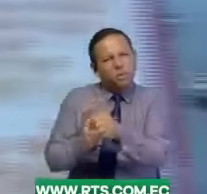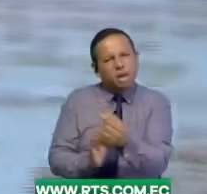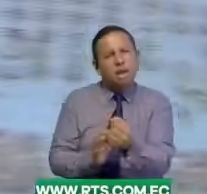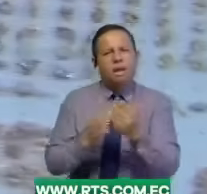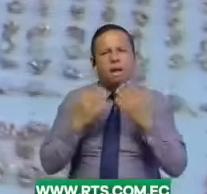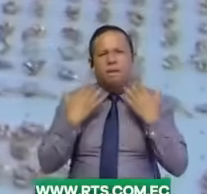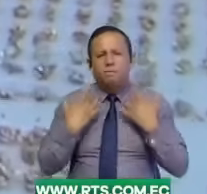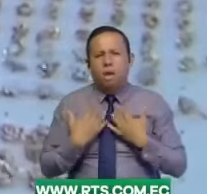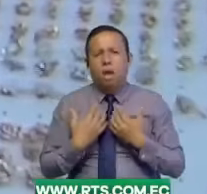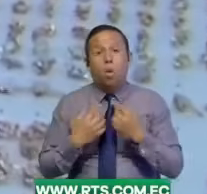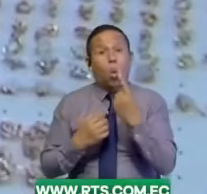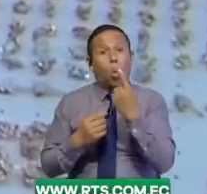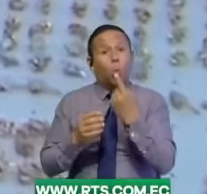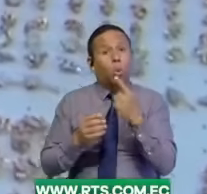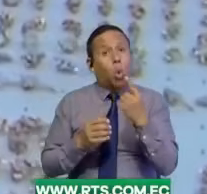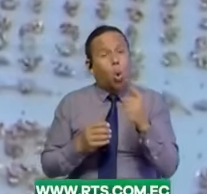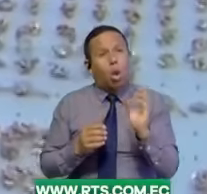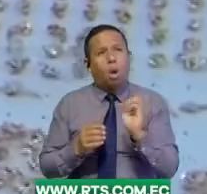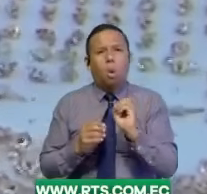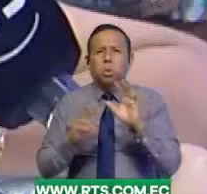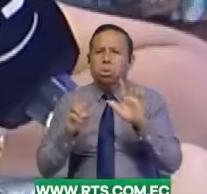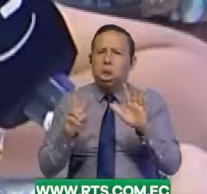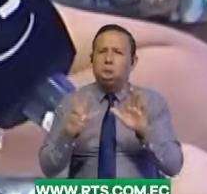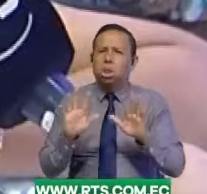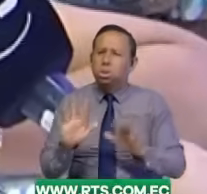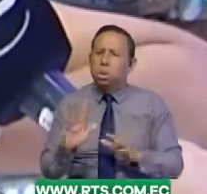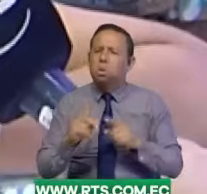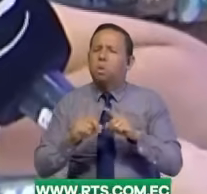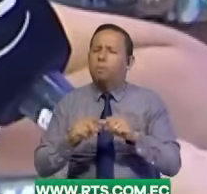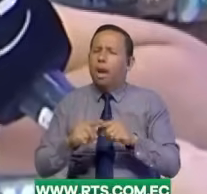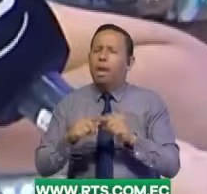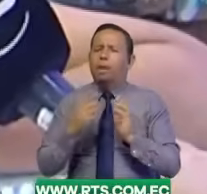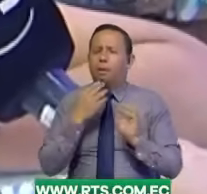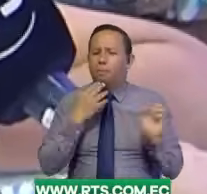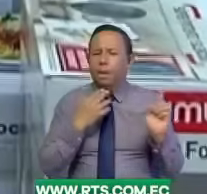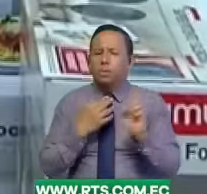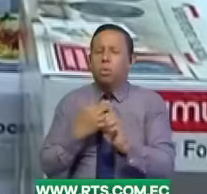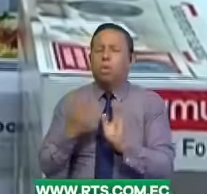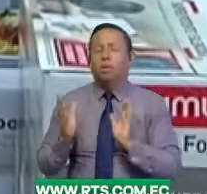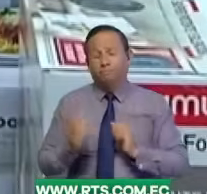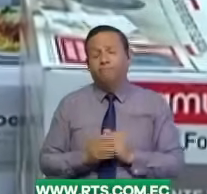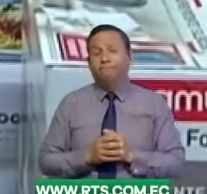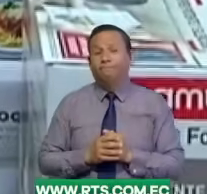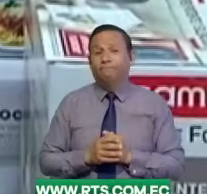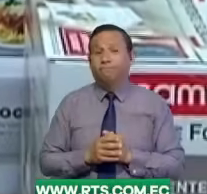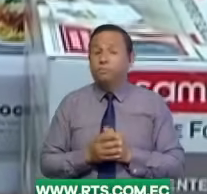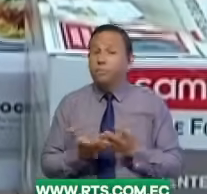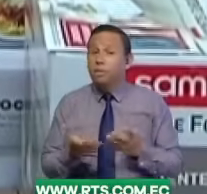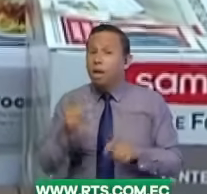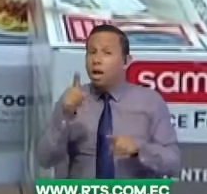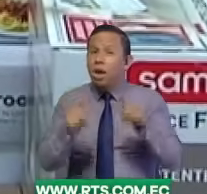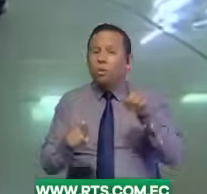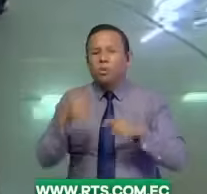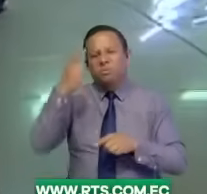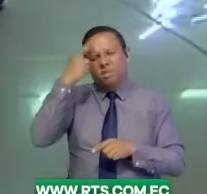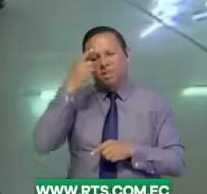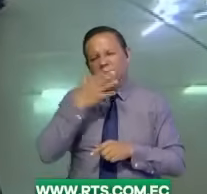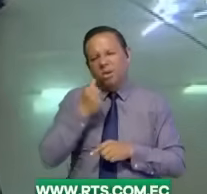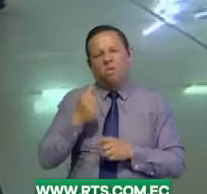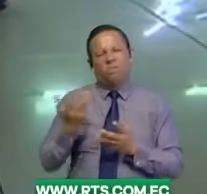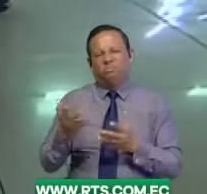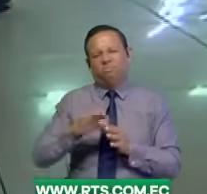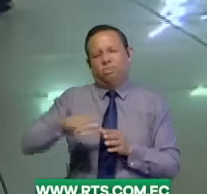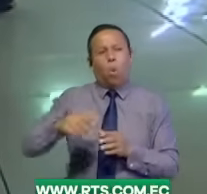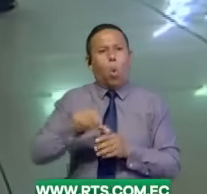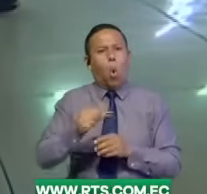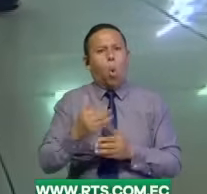$1 hasta juegos de 7, de 5, depende de lo que traiga ya el jueguito. Para quienes prefieren regalar